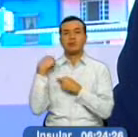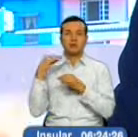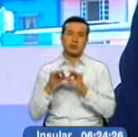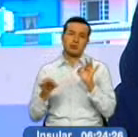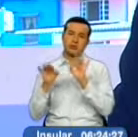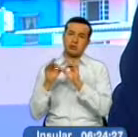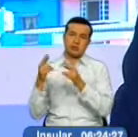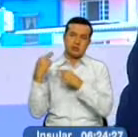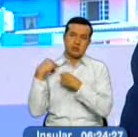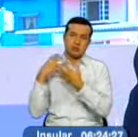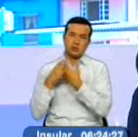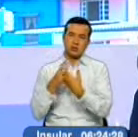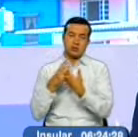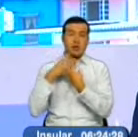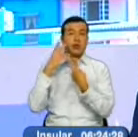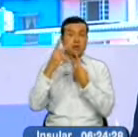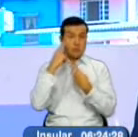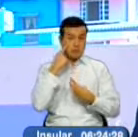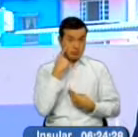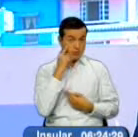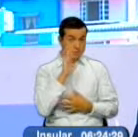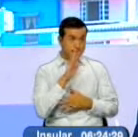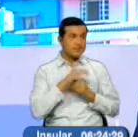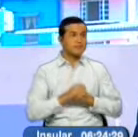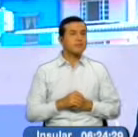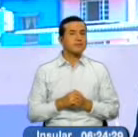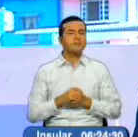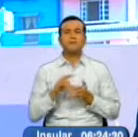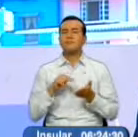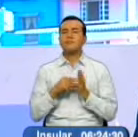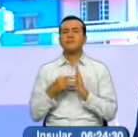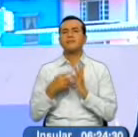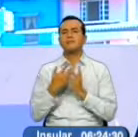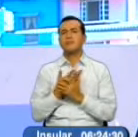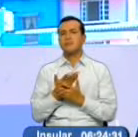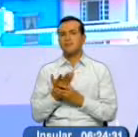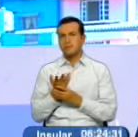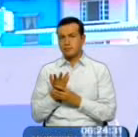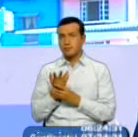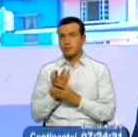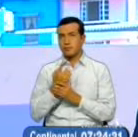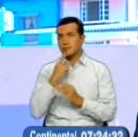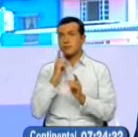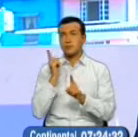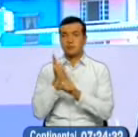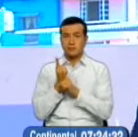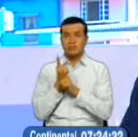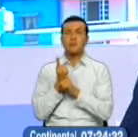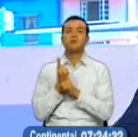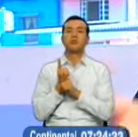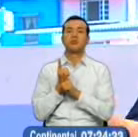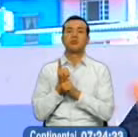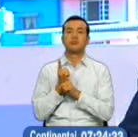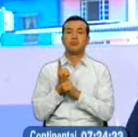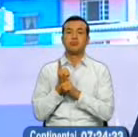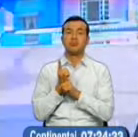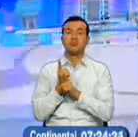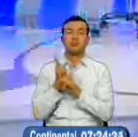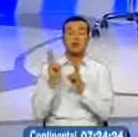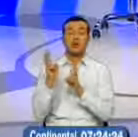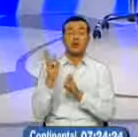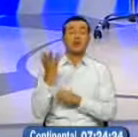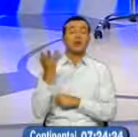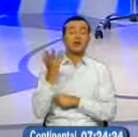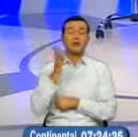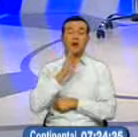corresponsabilidad. Fíjate tú lo que implicaría una reducción efectiva en lo que le corresponde a los GATS, a los